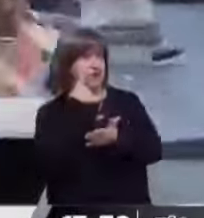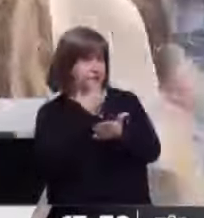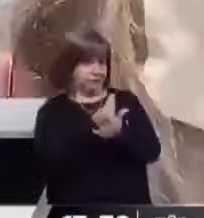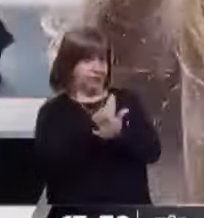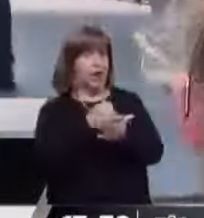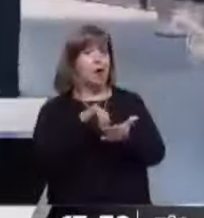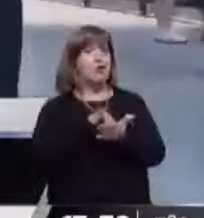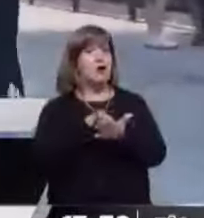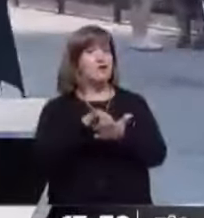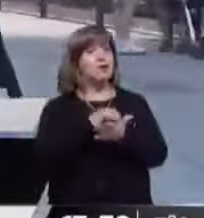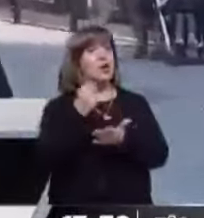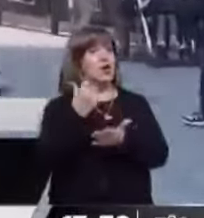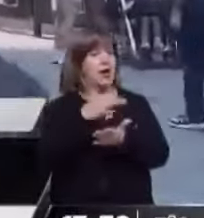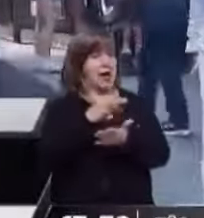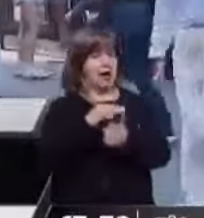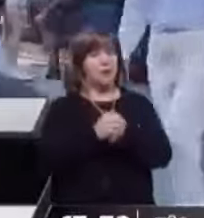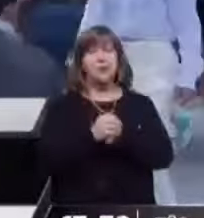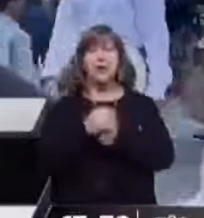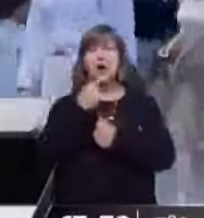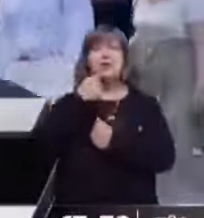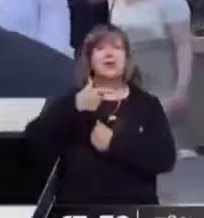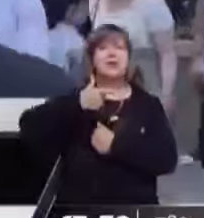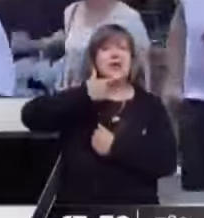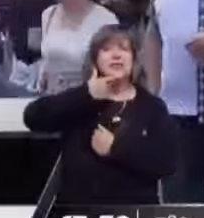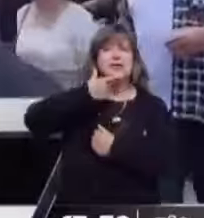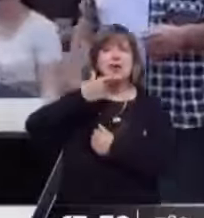traslado, el viaje? Mira,